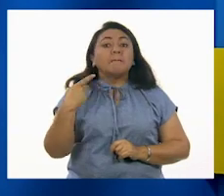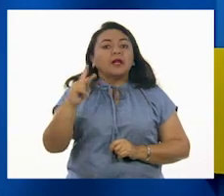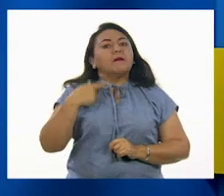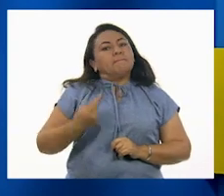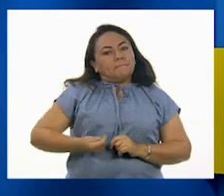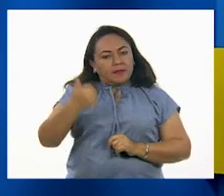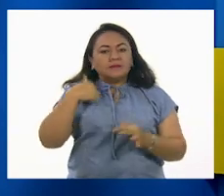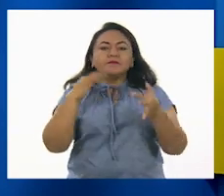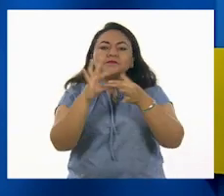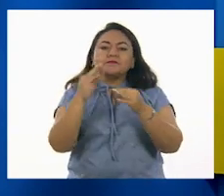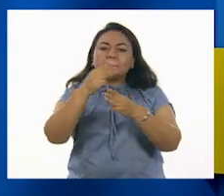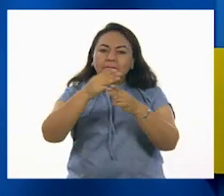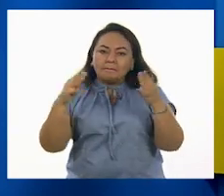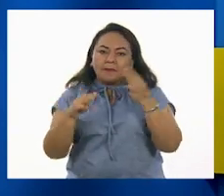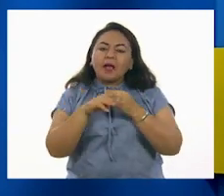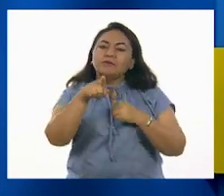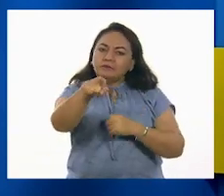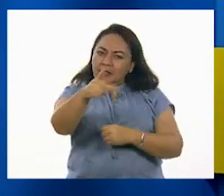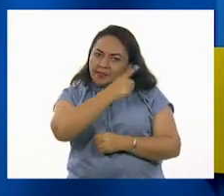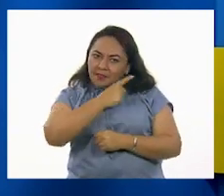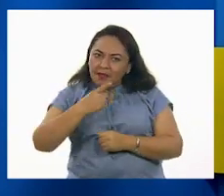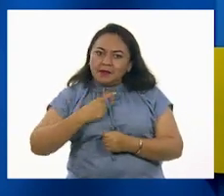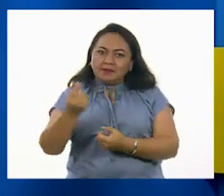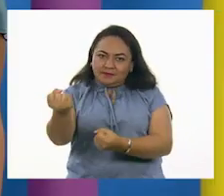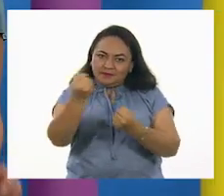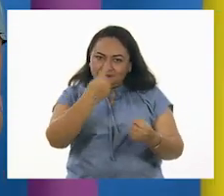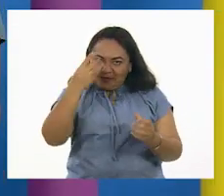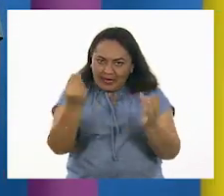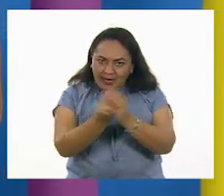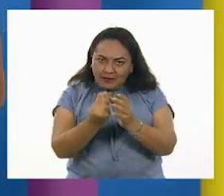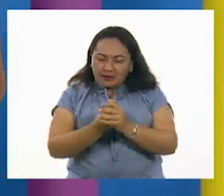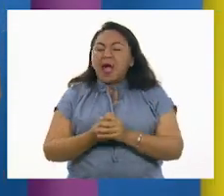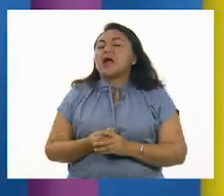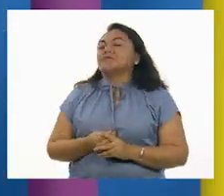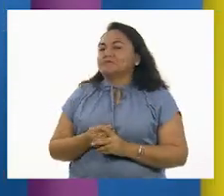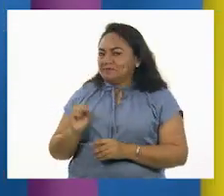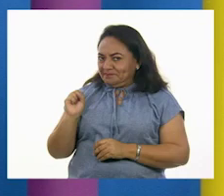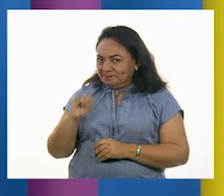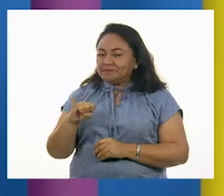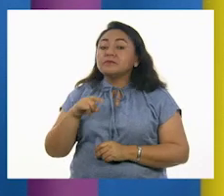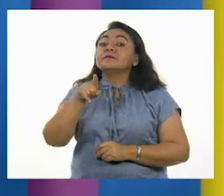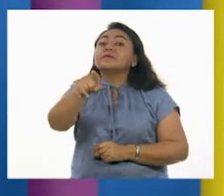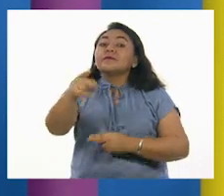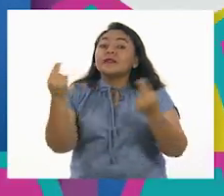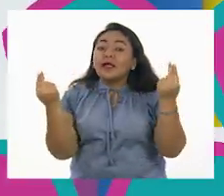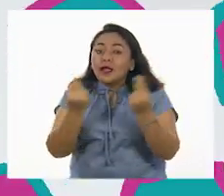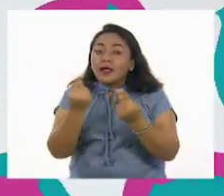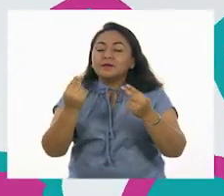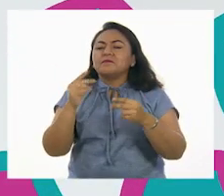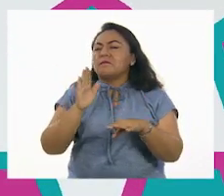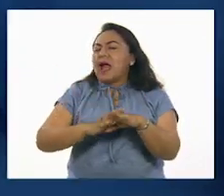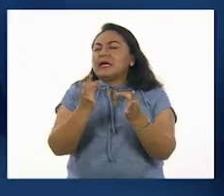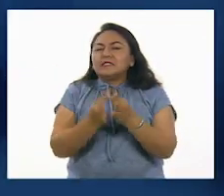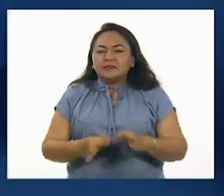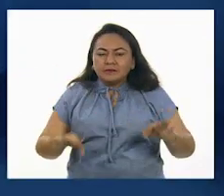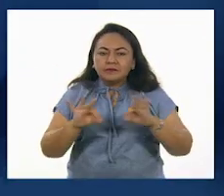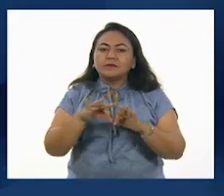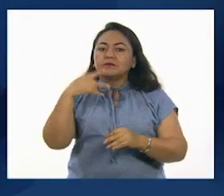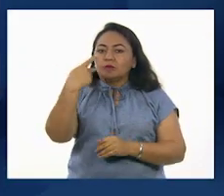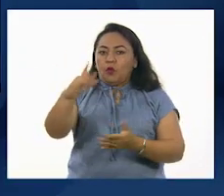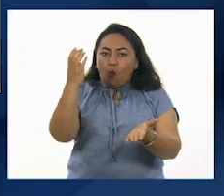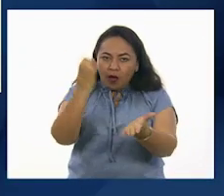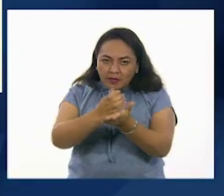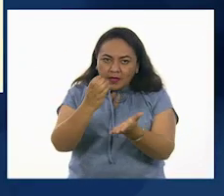los estudiantes los materiales que van a necesitar para esta clase. Por supuesto, van a necesitar los básicos, su